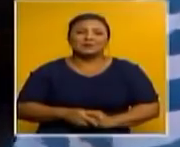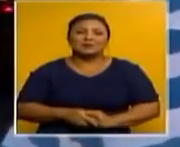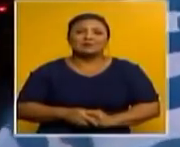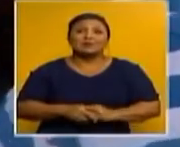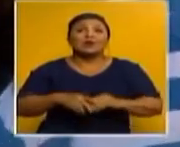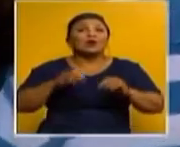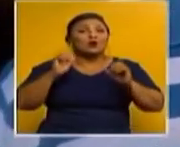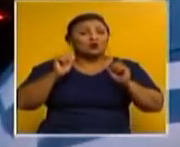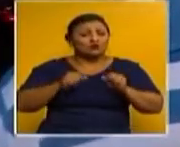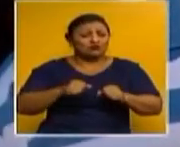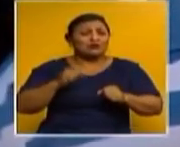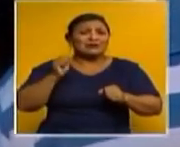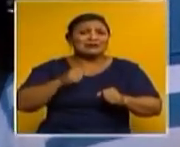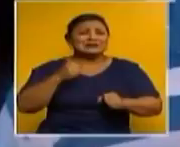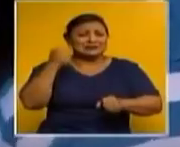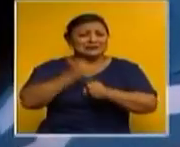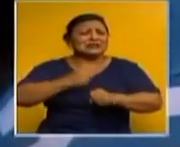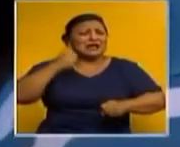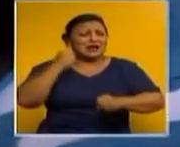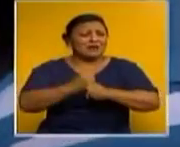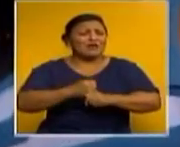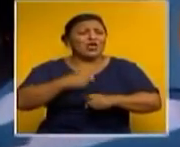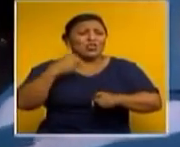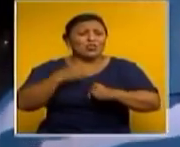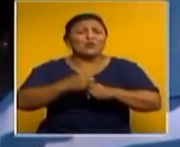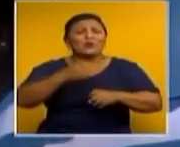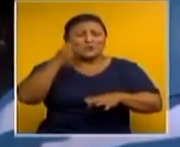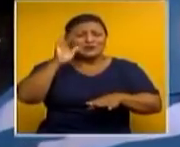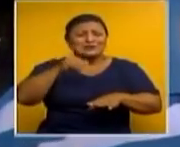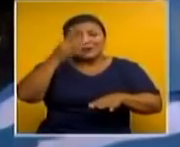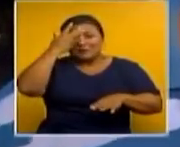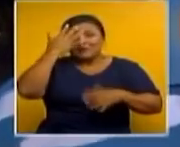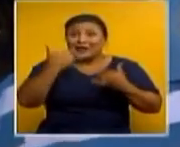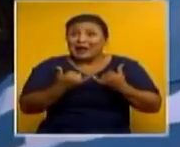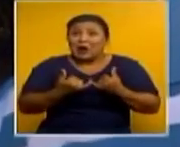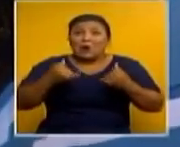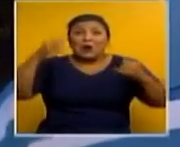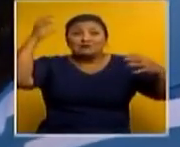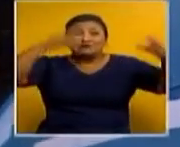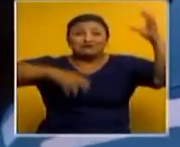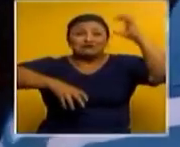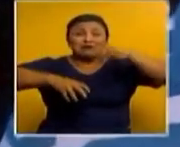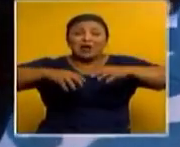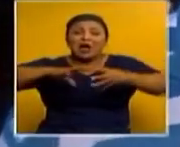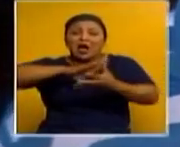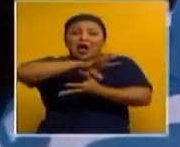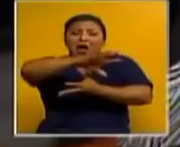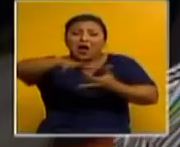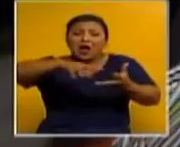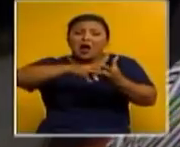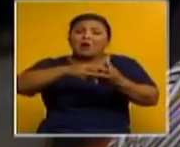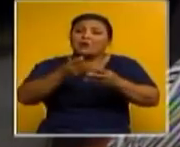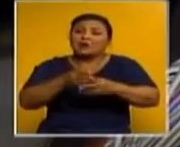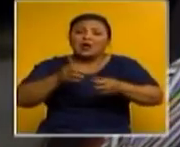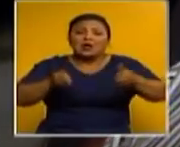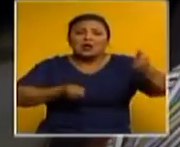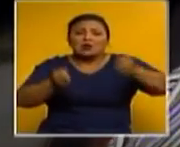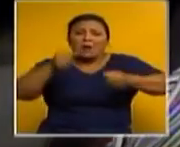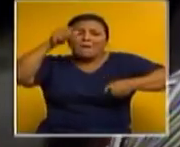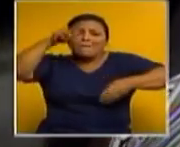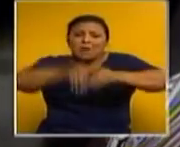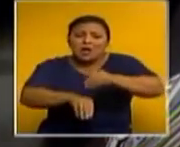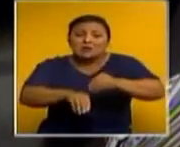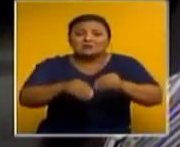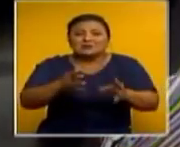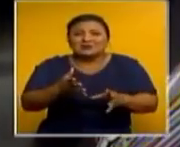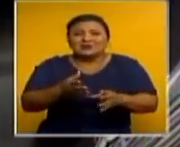El beneficio es bastante, pues ahorita que justamente que están las lluvias, usted sabe que hay baches a veces en la calzada. Nos salvan de una